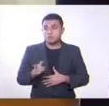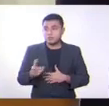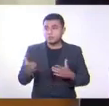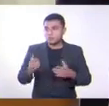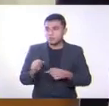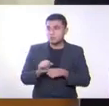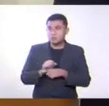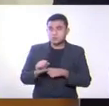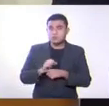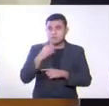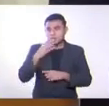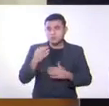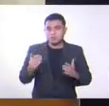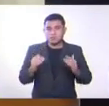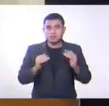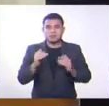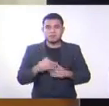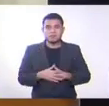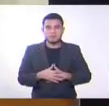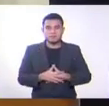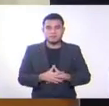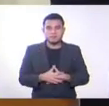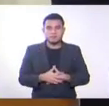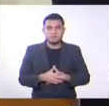también. Vale. Vamos a